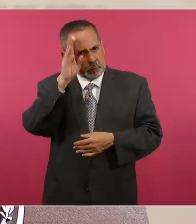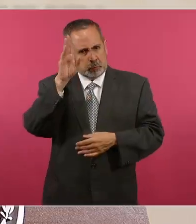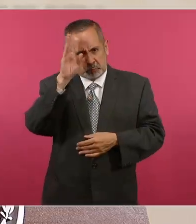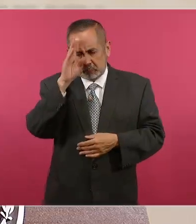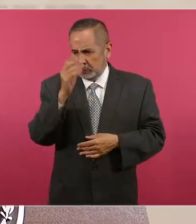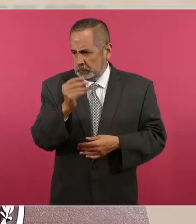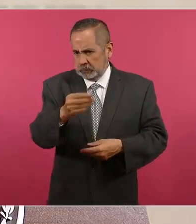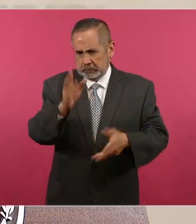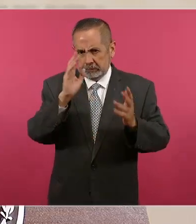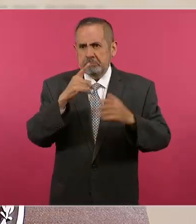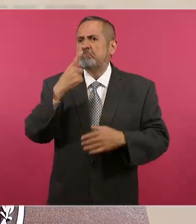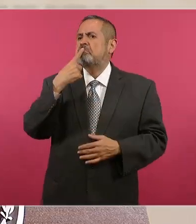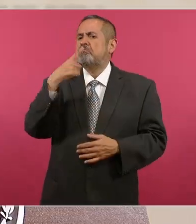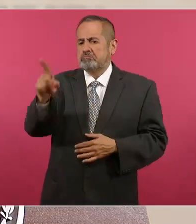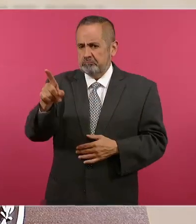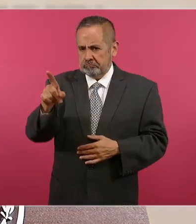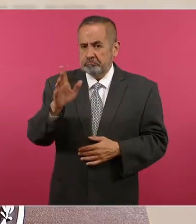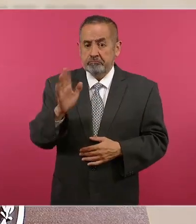y